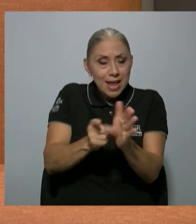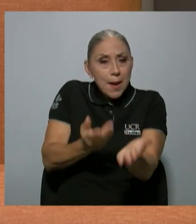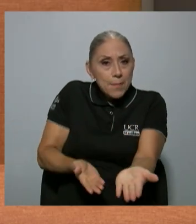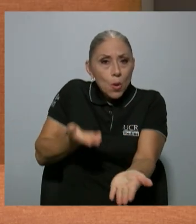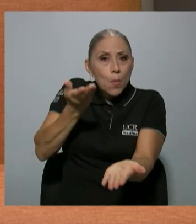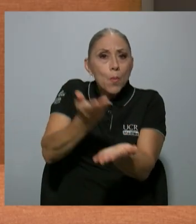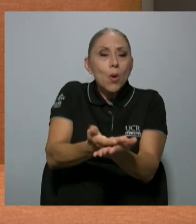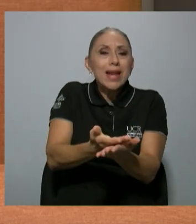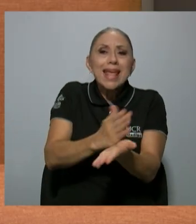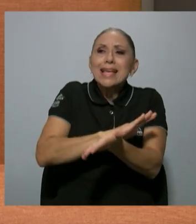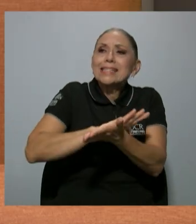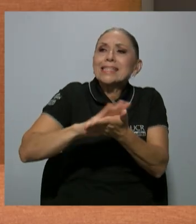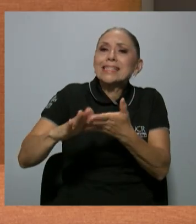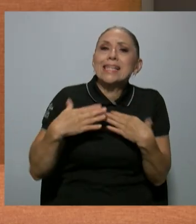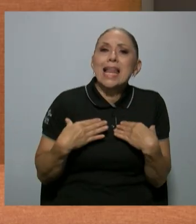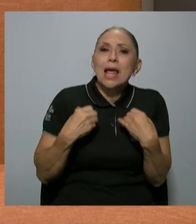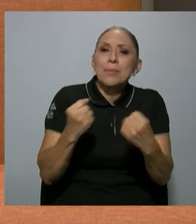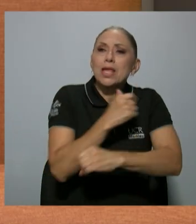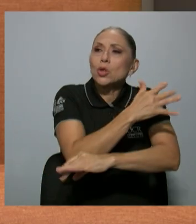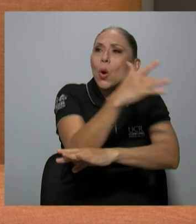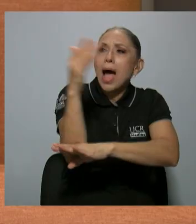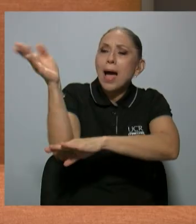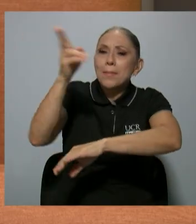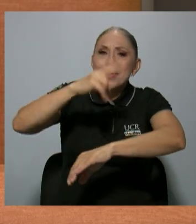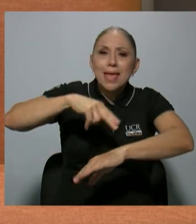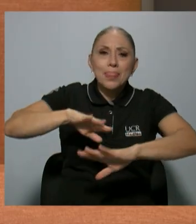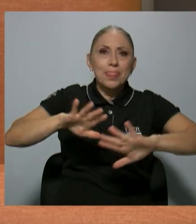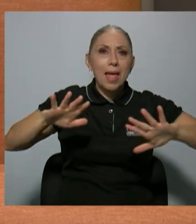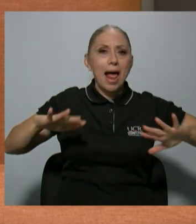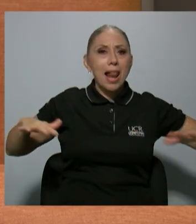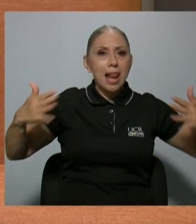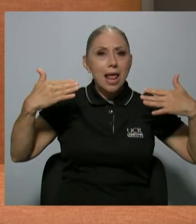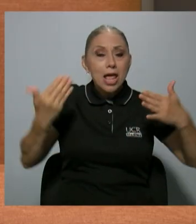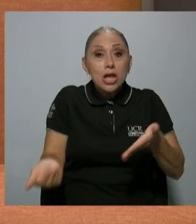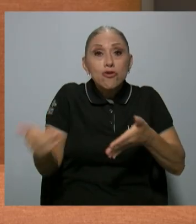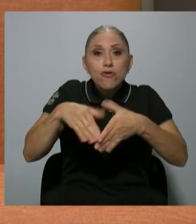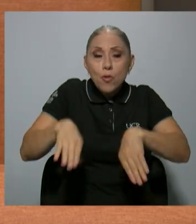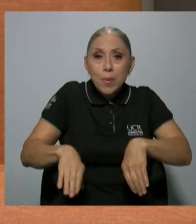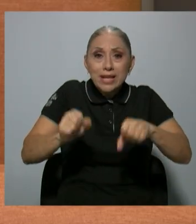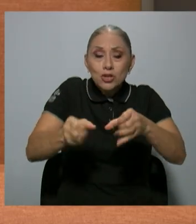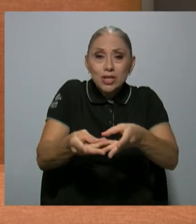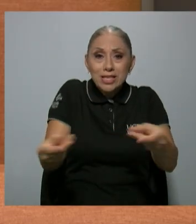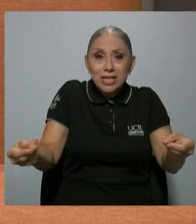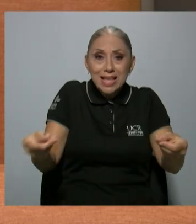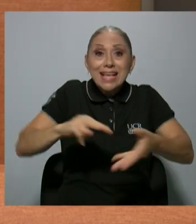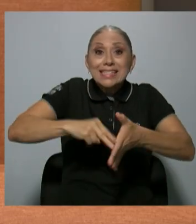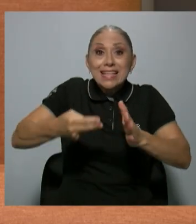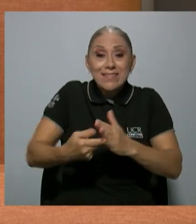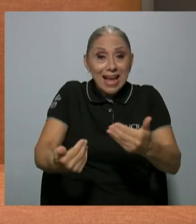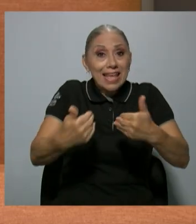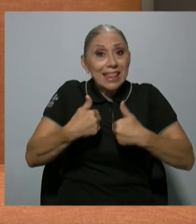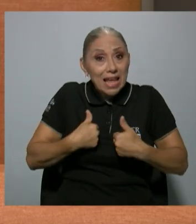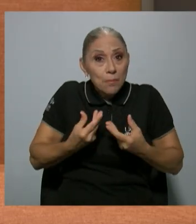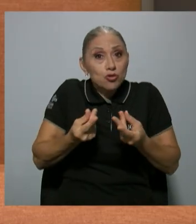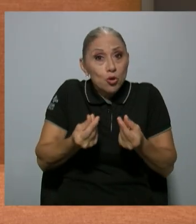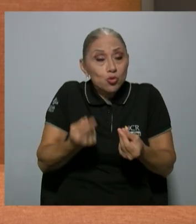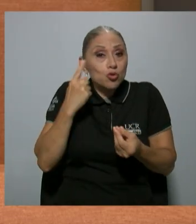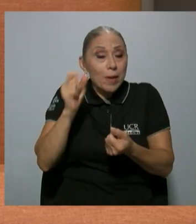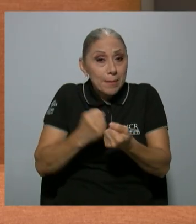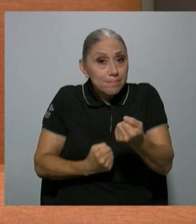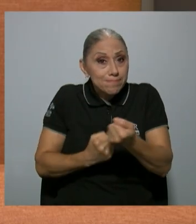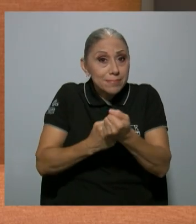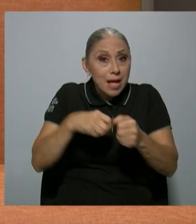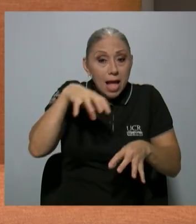y recuperación del territorio, y eso implica que además tengamos recursos que se van a invertir en los sectores, en los